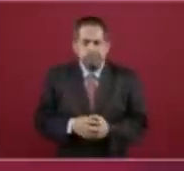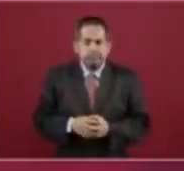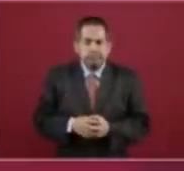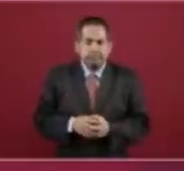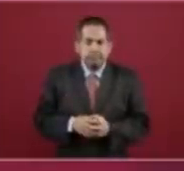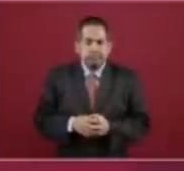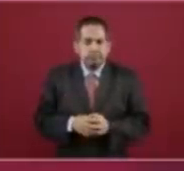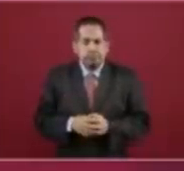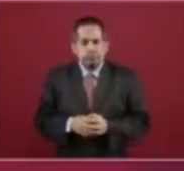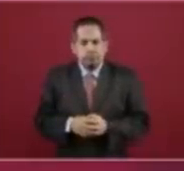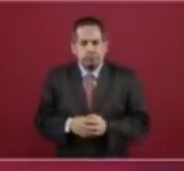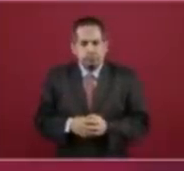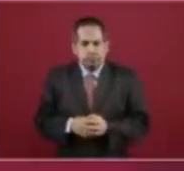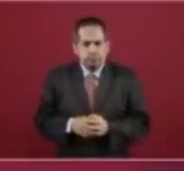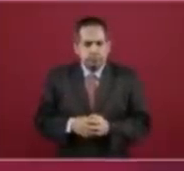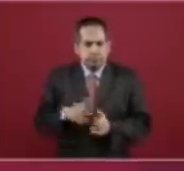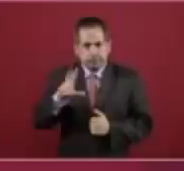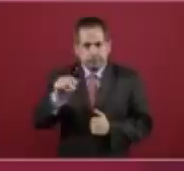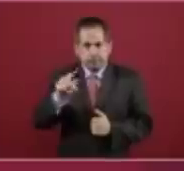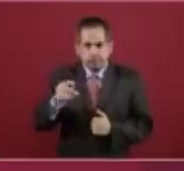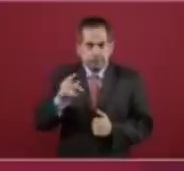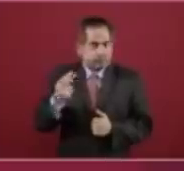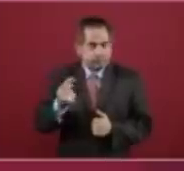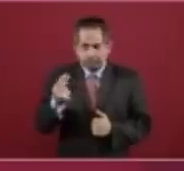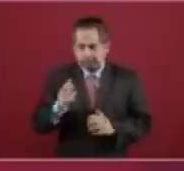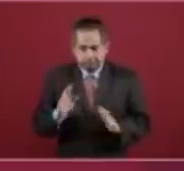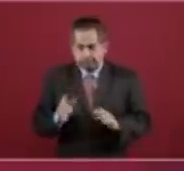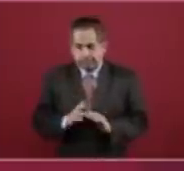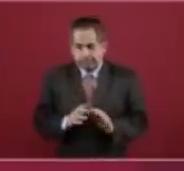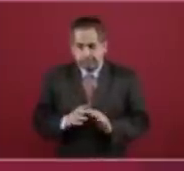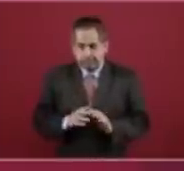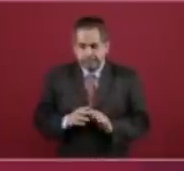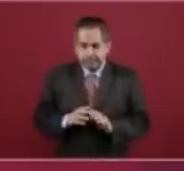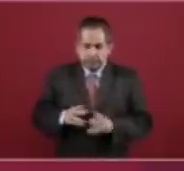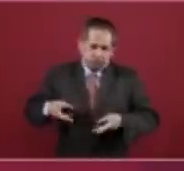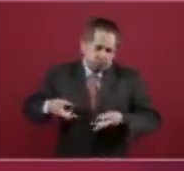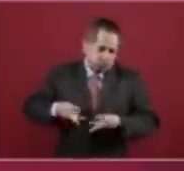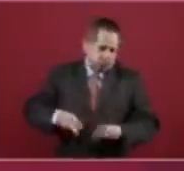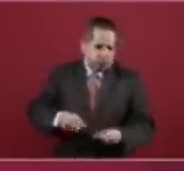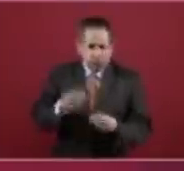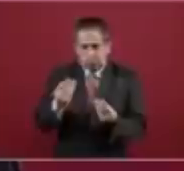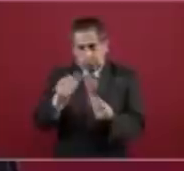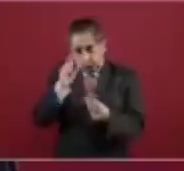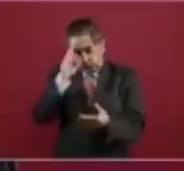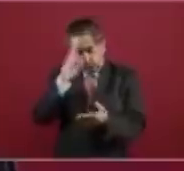No se va a requerir de muchos fondos,